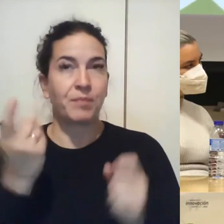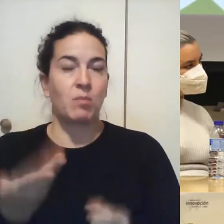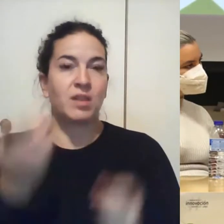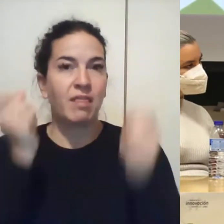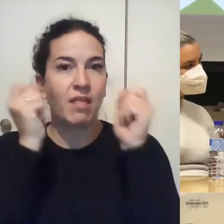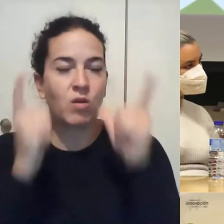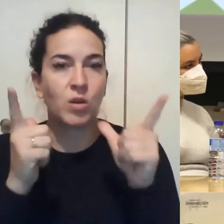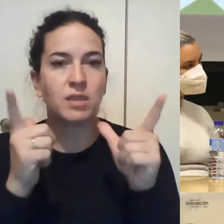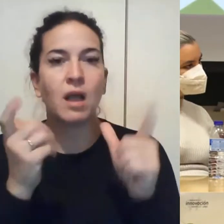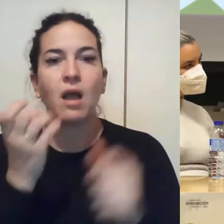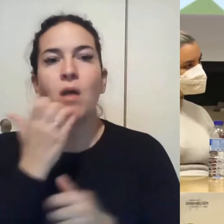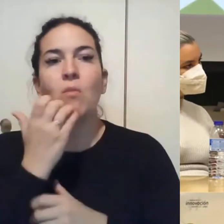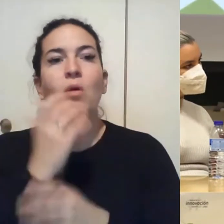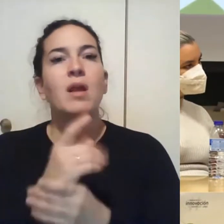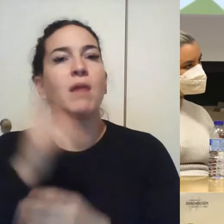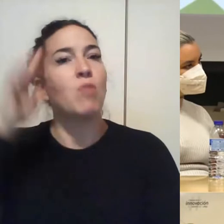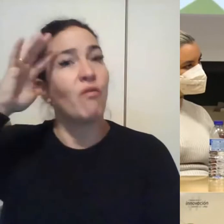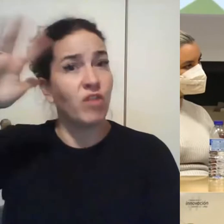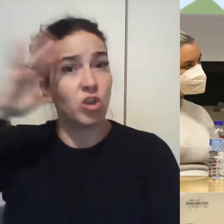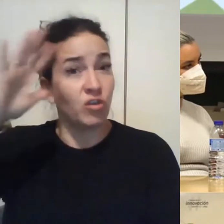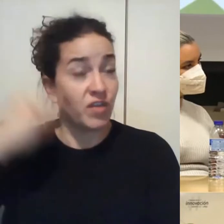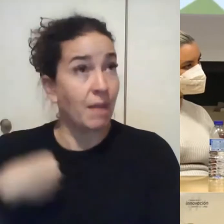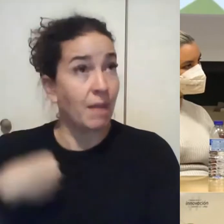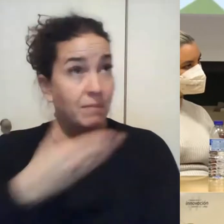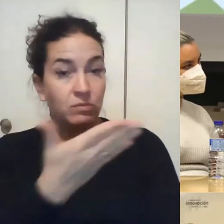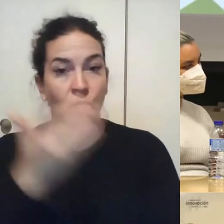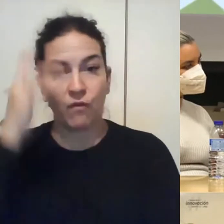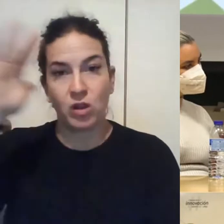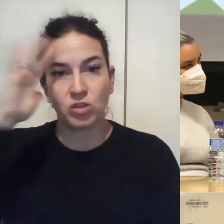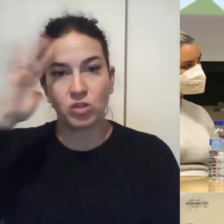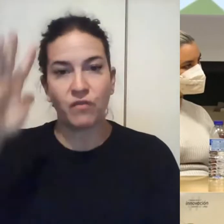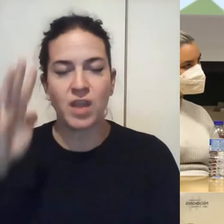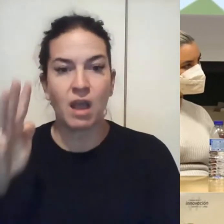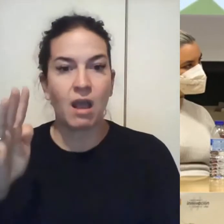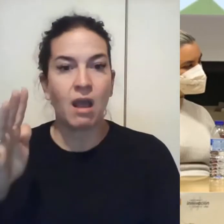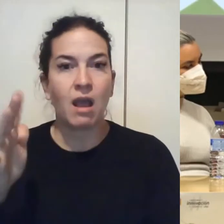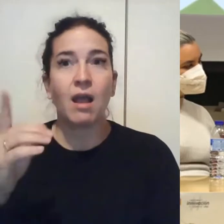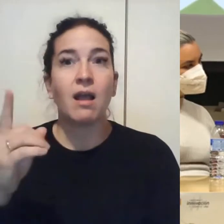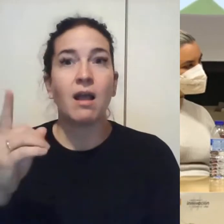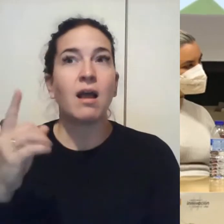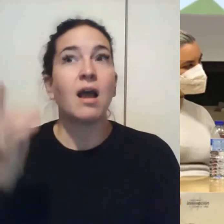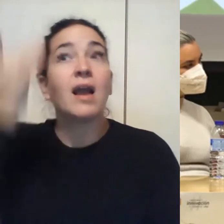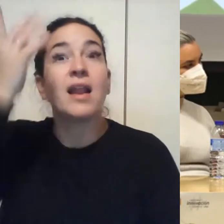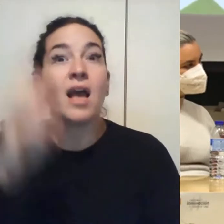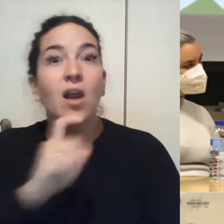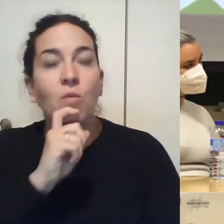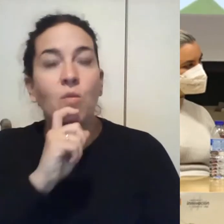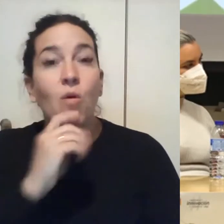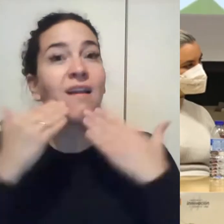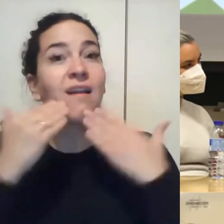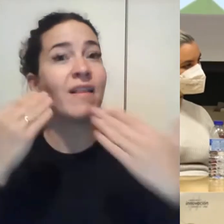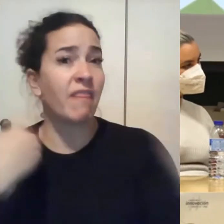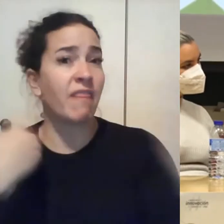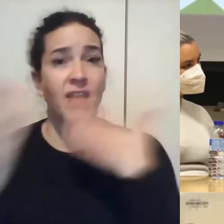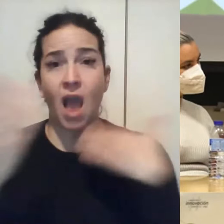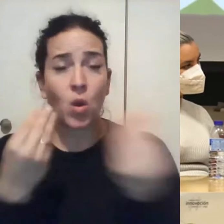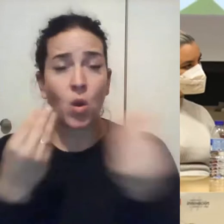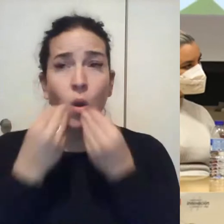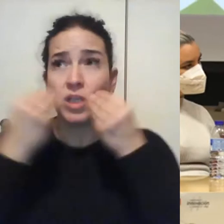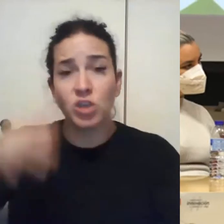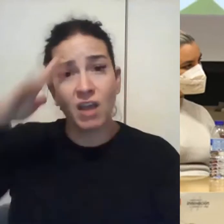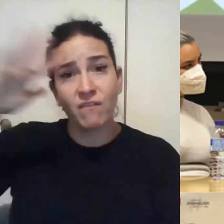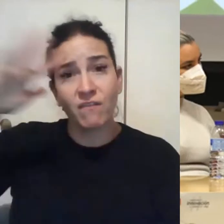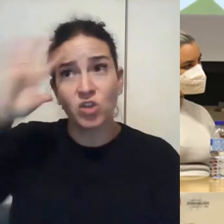caso de la filosofía, de filosofía es algo que se hace en diálogo. La historia de la filosofía se surge y